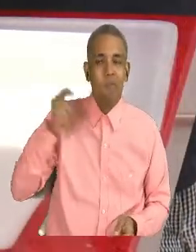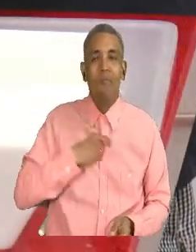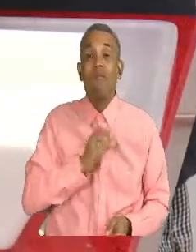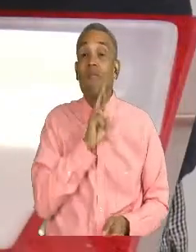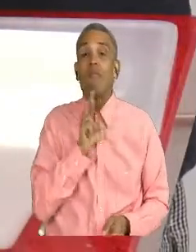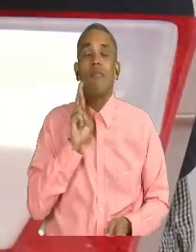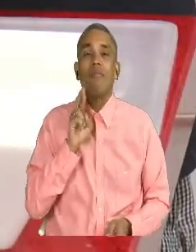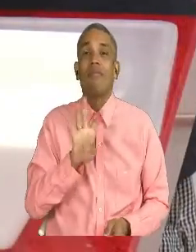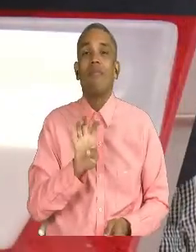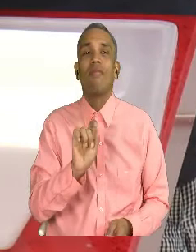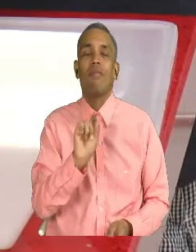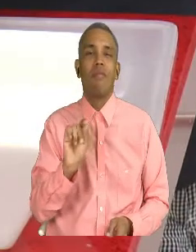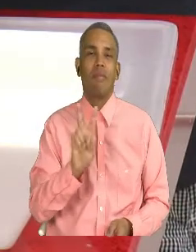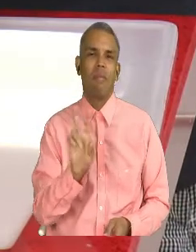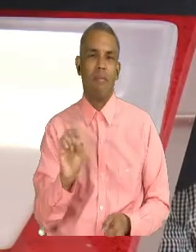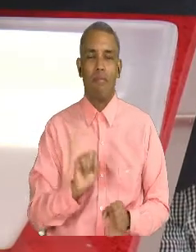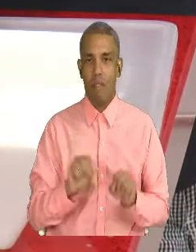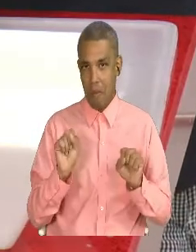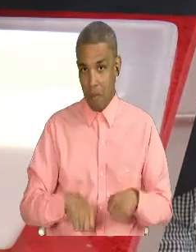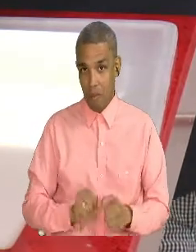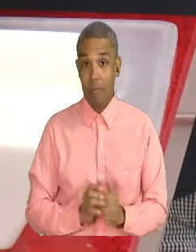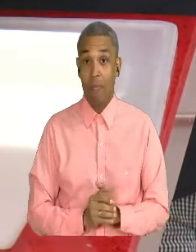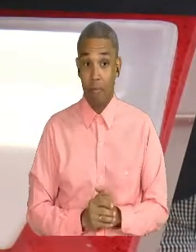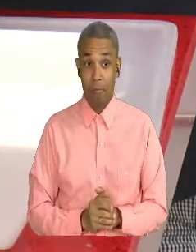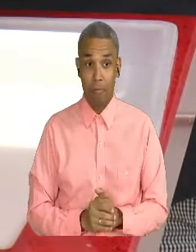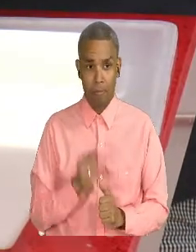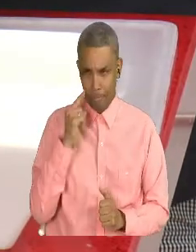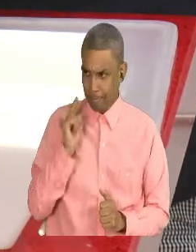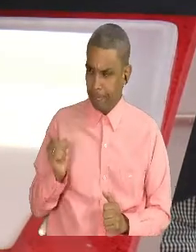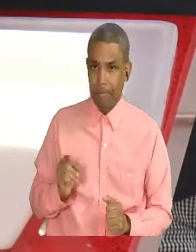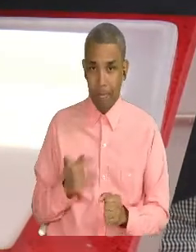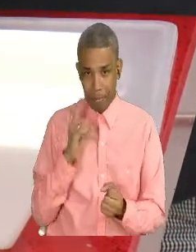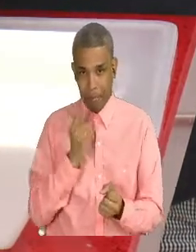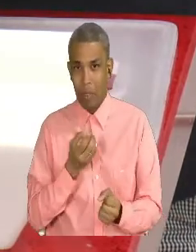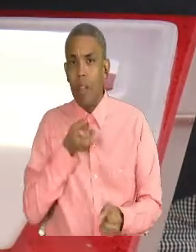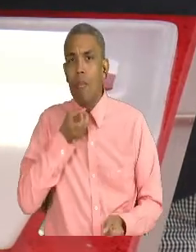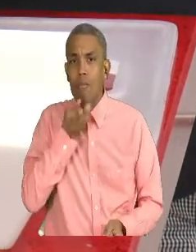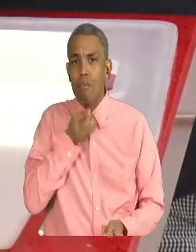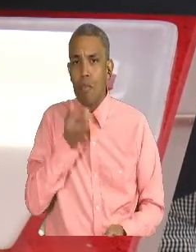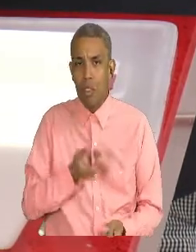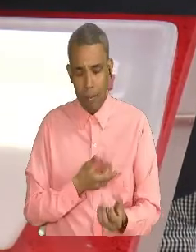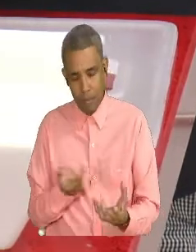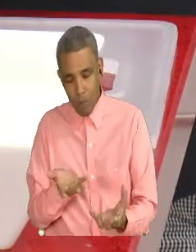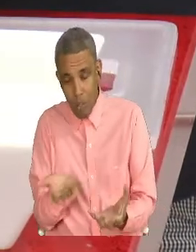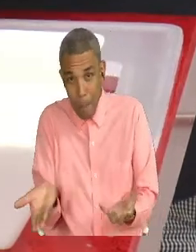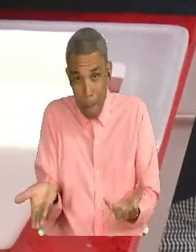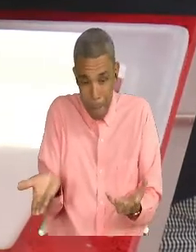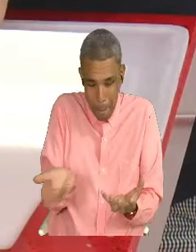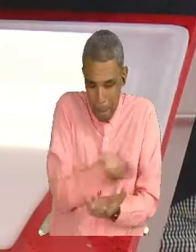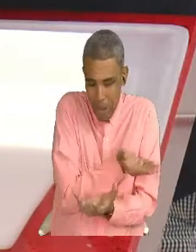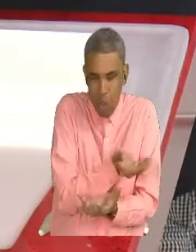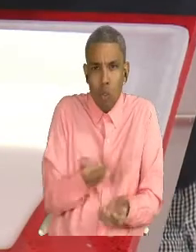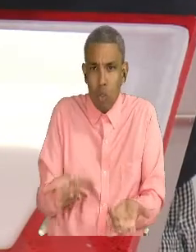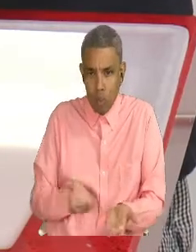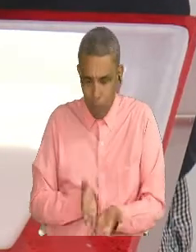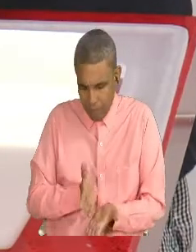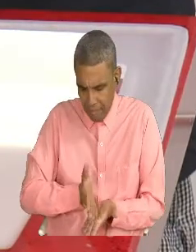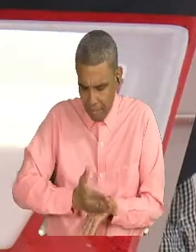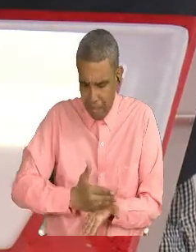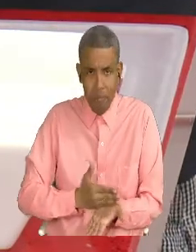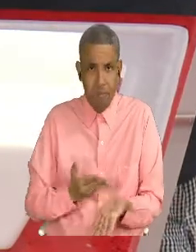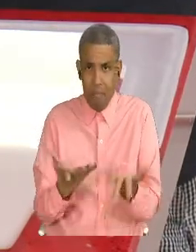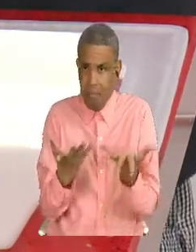partes como quieras, ¿no? Ya bueno, sabes ya que hacemos presentación. Acá voy a hacer unos cubitos. Ajá.